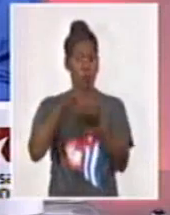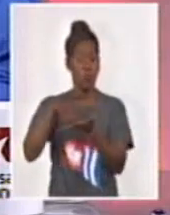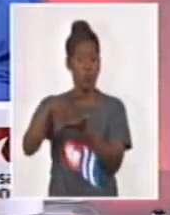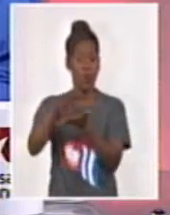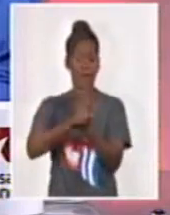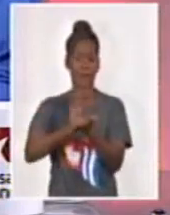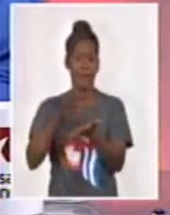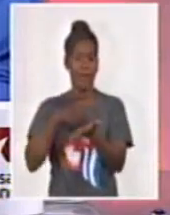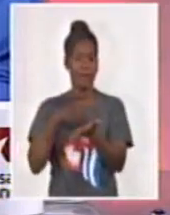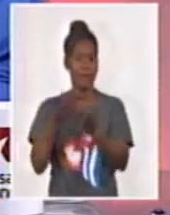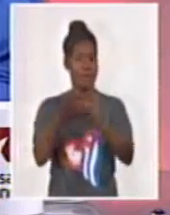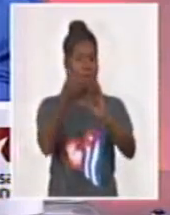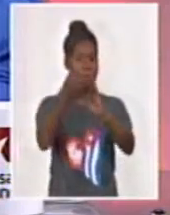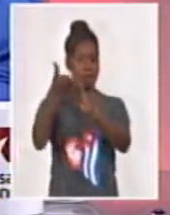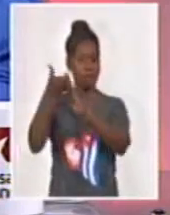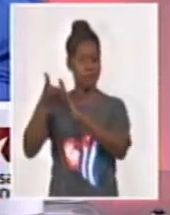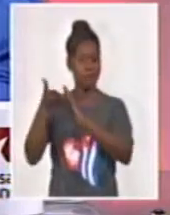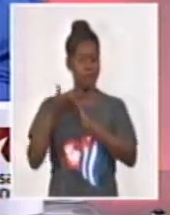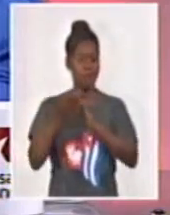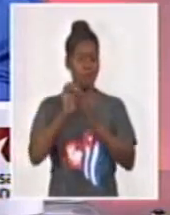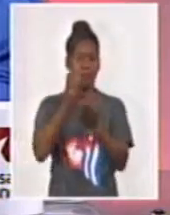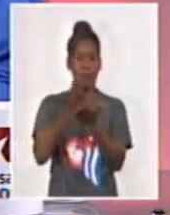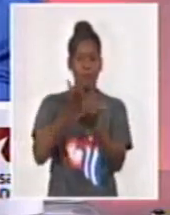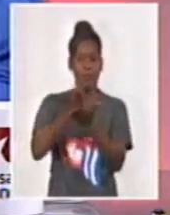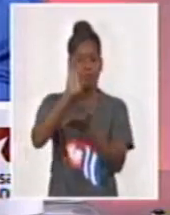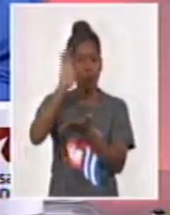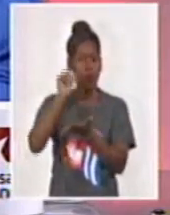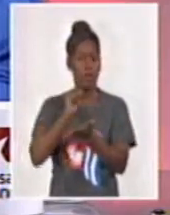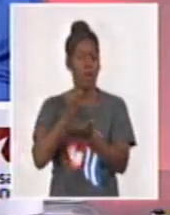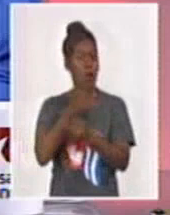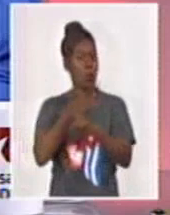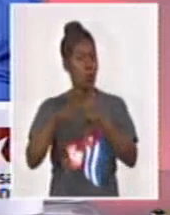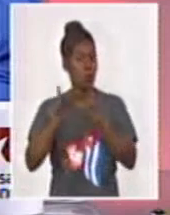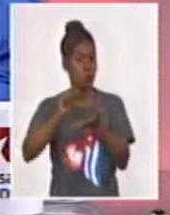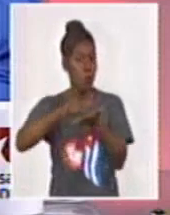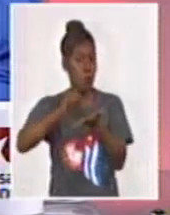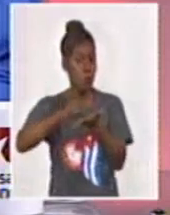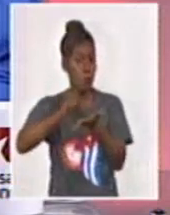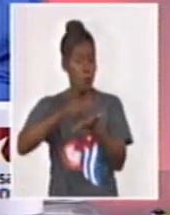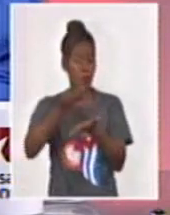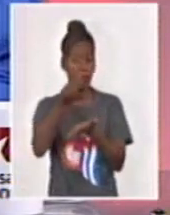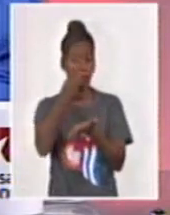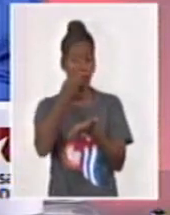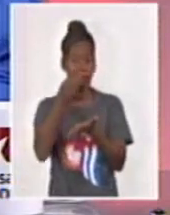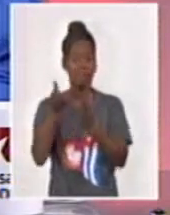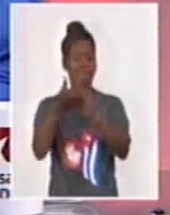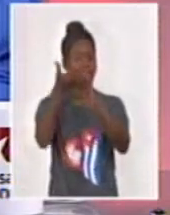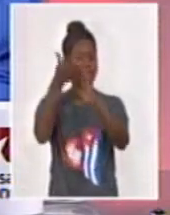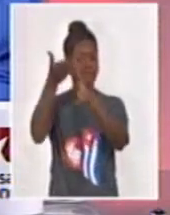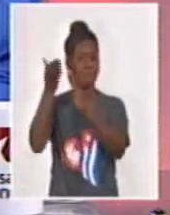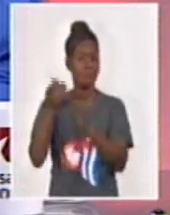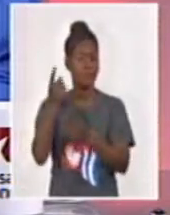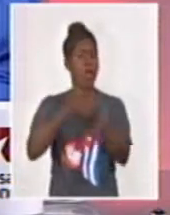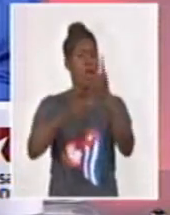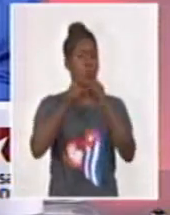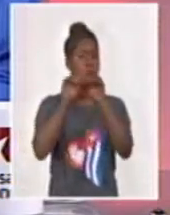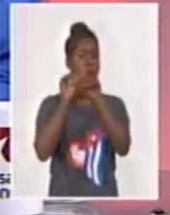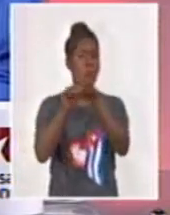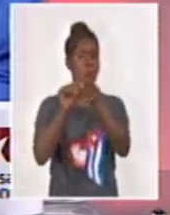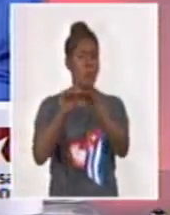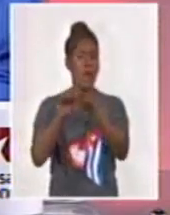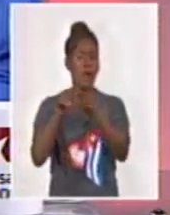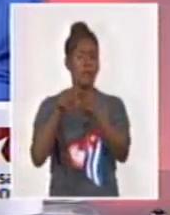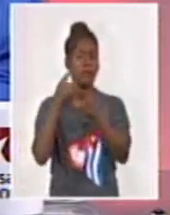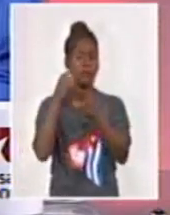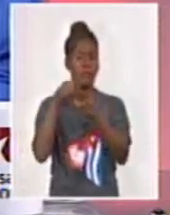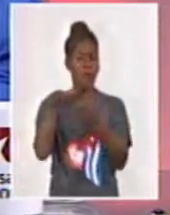las escuelas, los consultorios, el médico de la familia, que eso también ha tenido parques de los niños, para los niños, parques de estar,